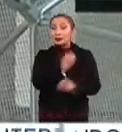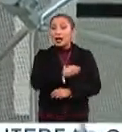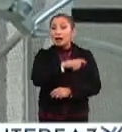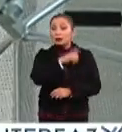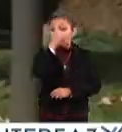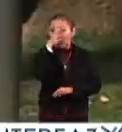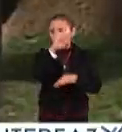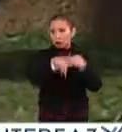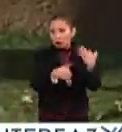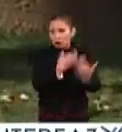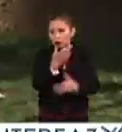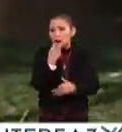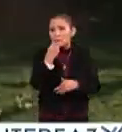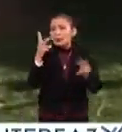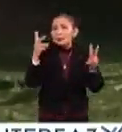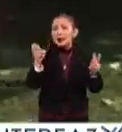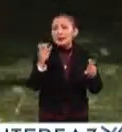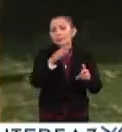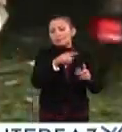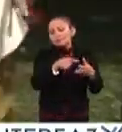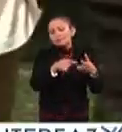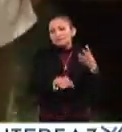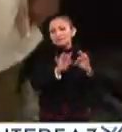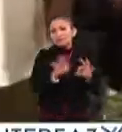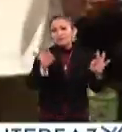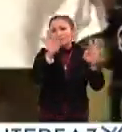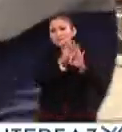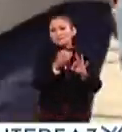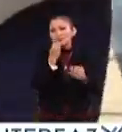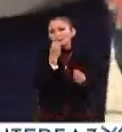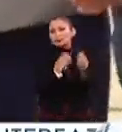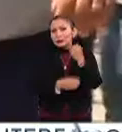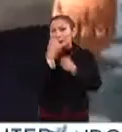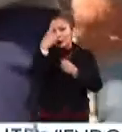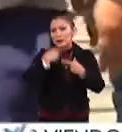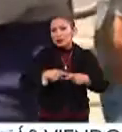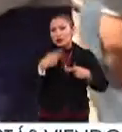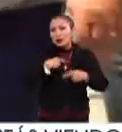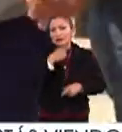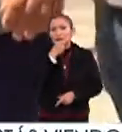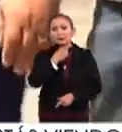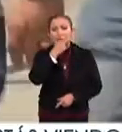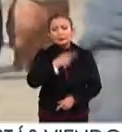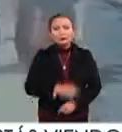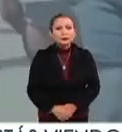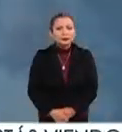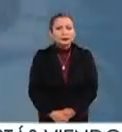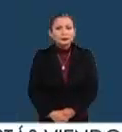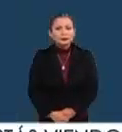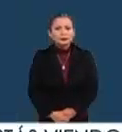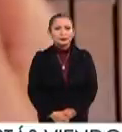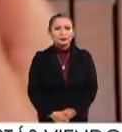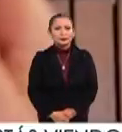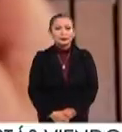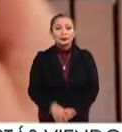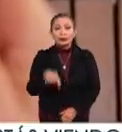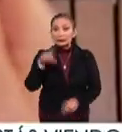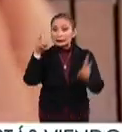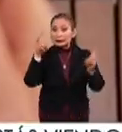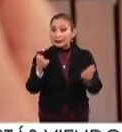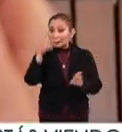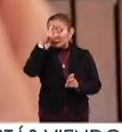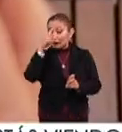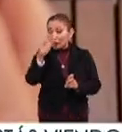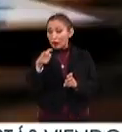Salud para Todos y hablaremos de los aspectos fundamentales de la alimentación para pacientes con diabetes. Y en nuestra